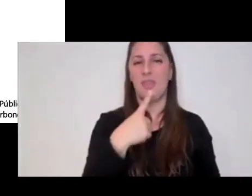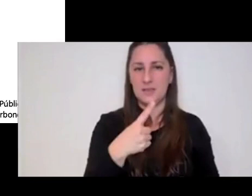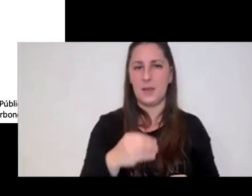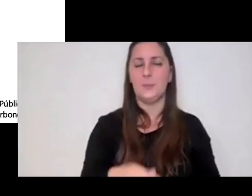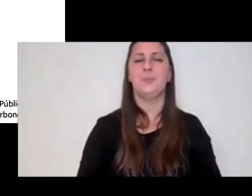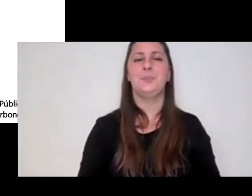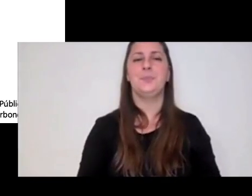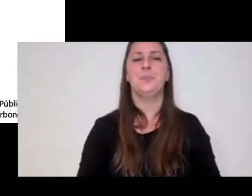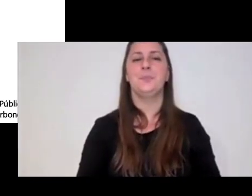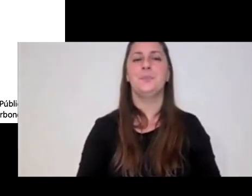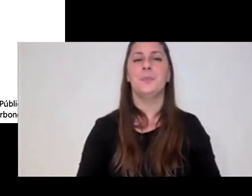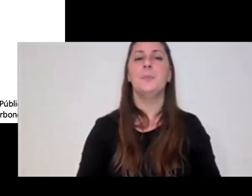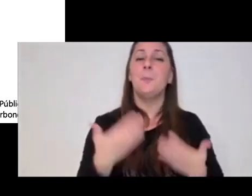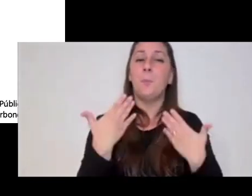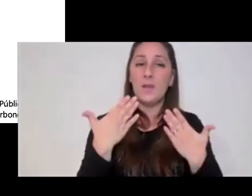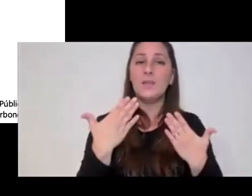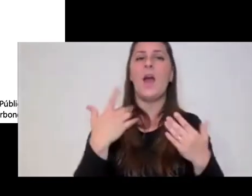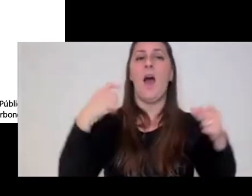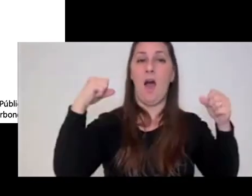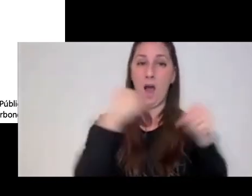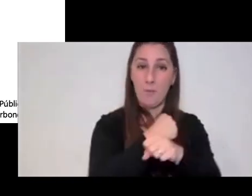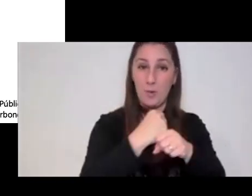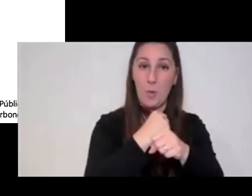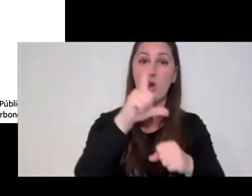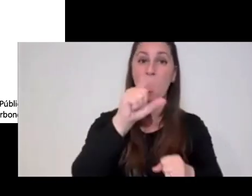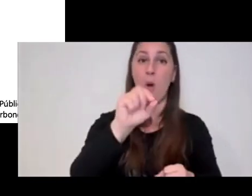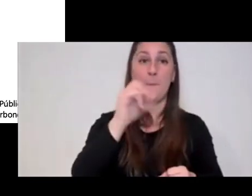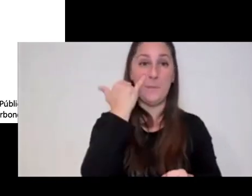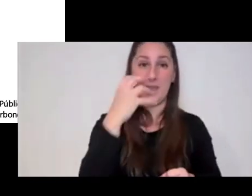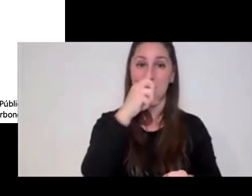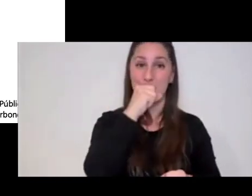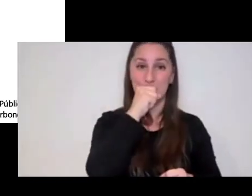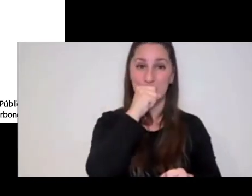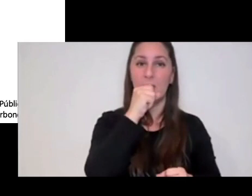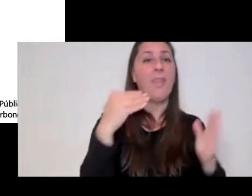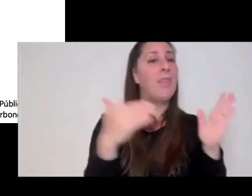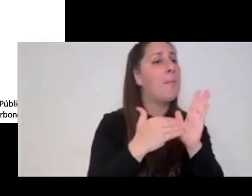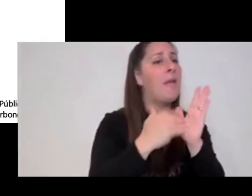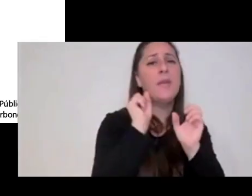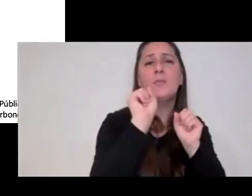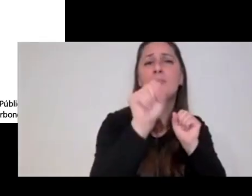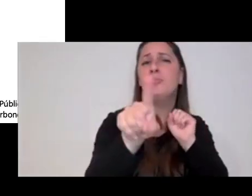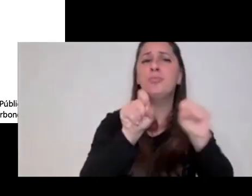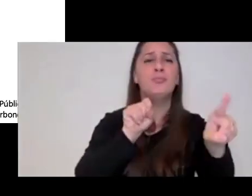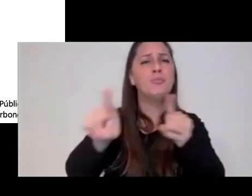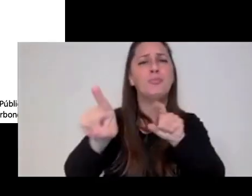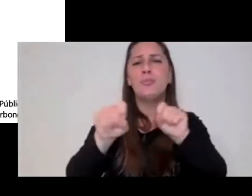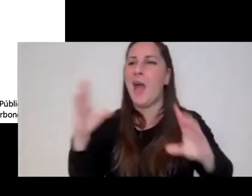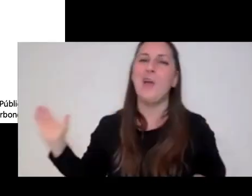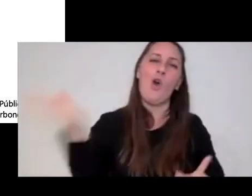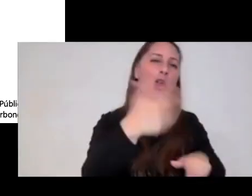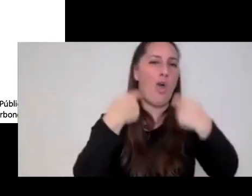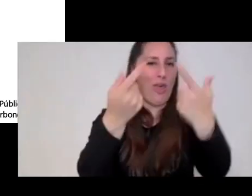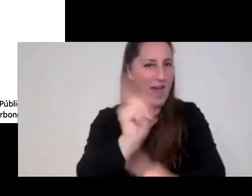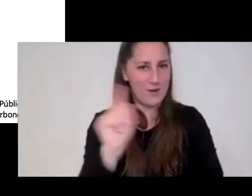ver que la aprobación del COPI va a ser discrecional. Y de hecho nos dice, el artículo 5 de la